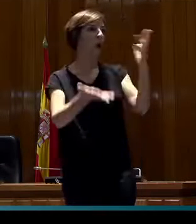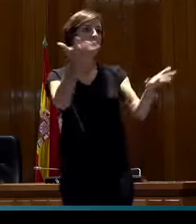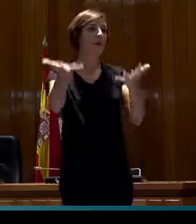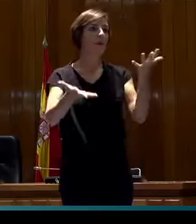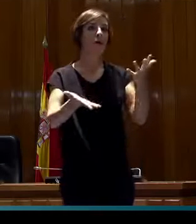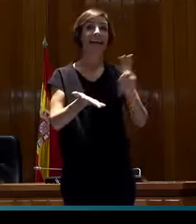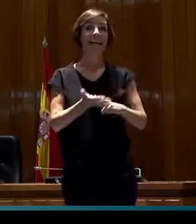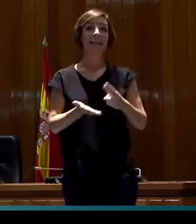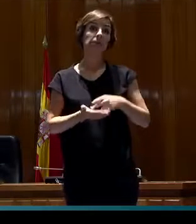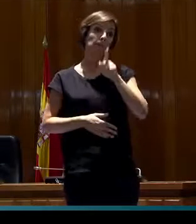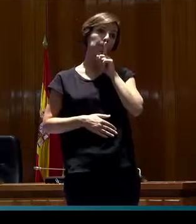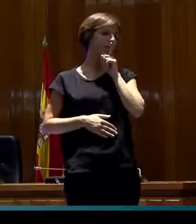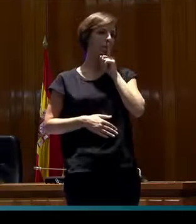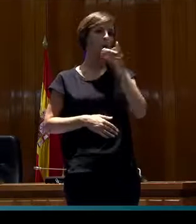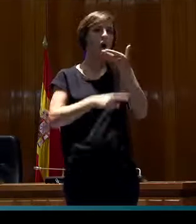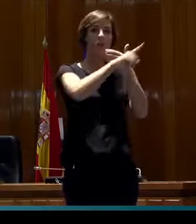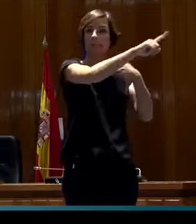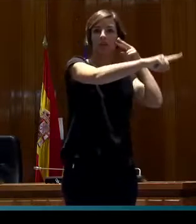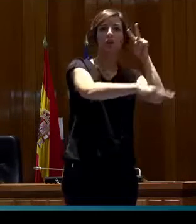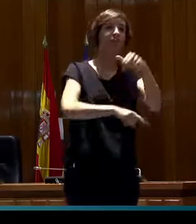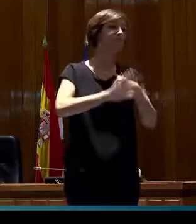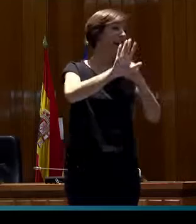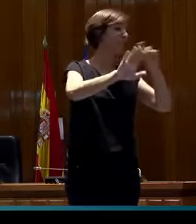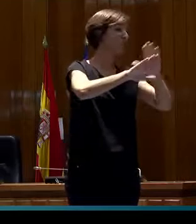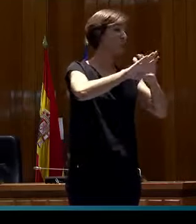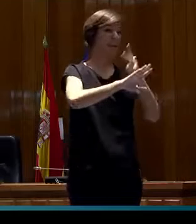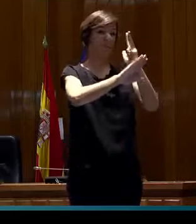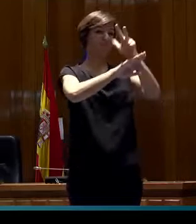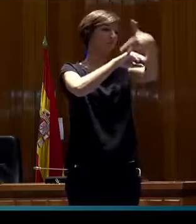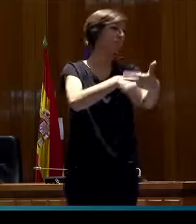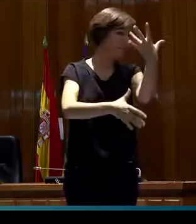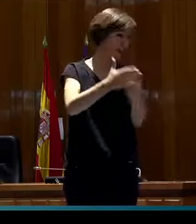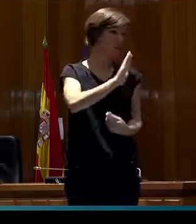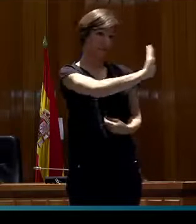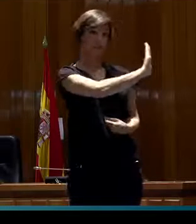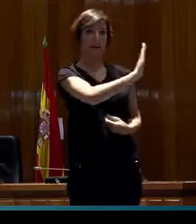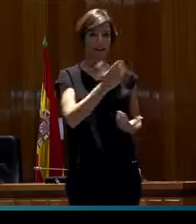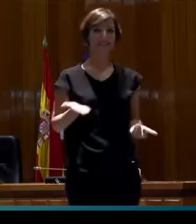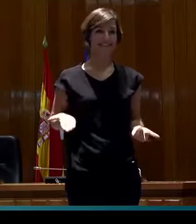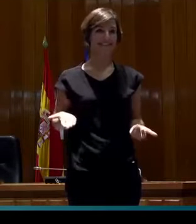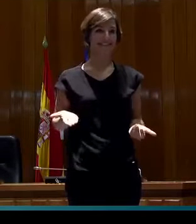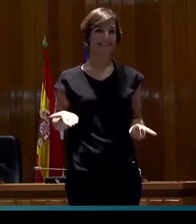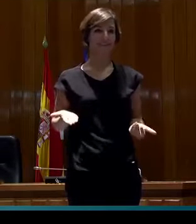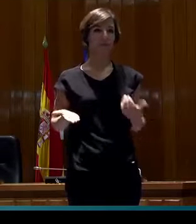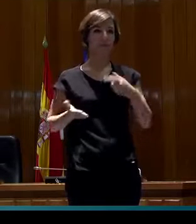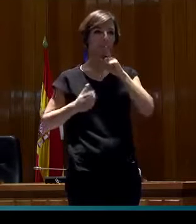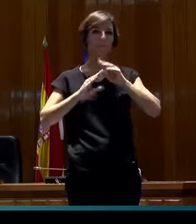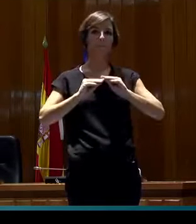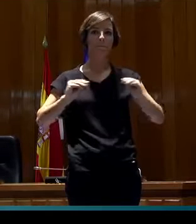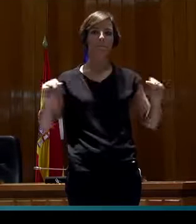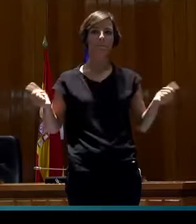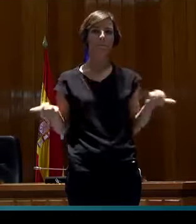la tiene que dar a la parte oyente que no está viendo lo que le pasa al usuario sordo. Si la webcam se le cae, pues hay una parada en la